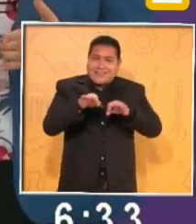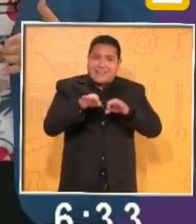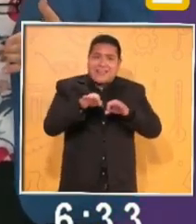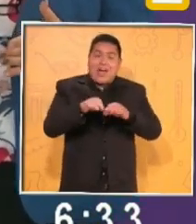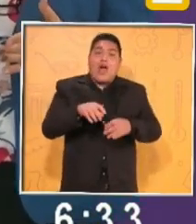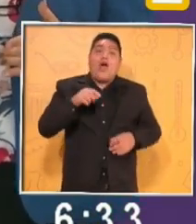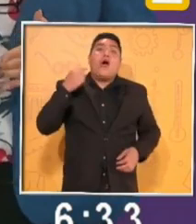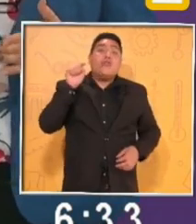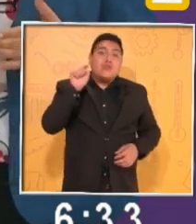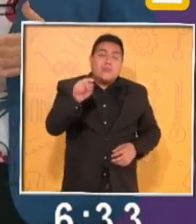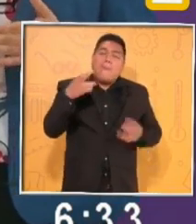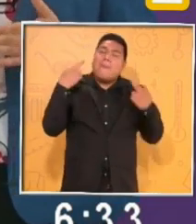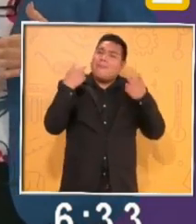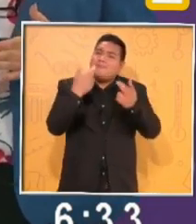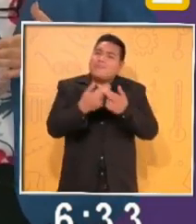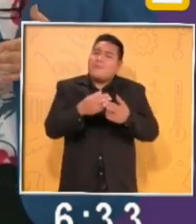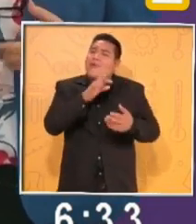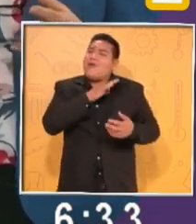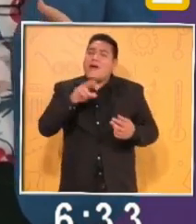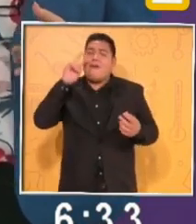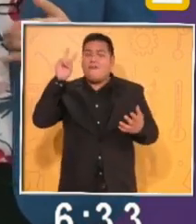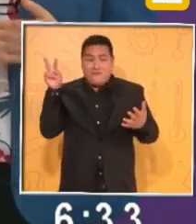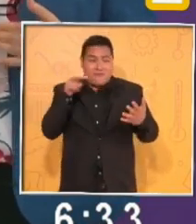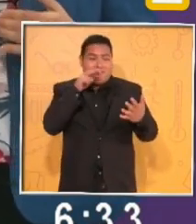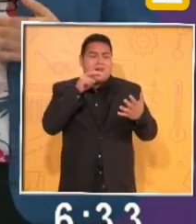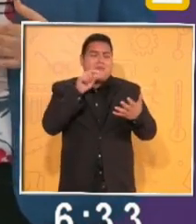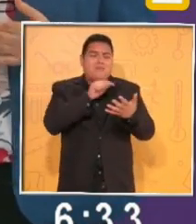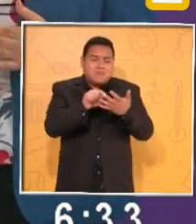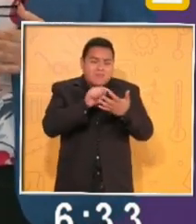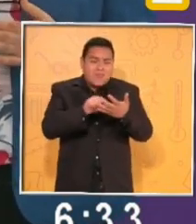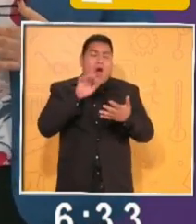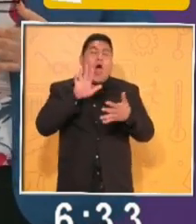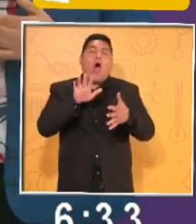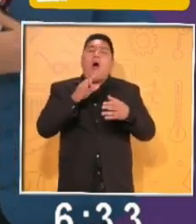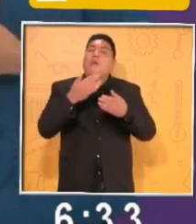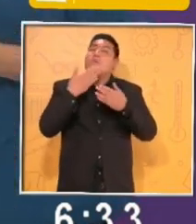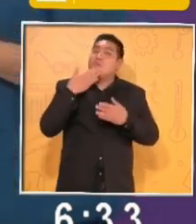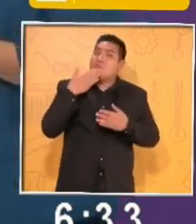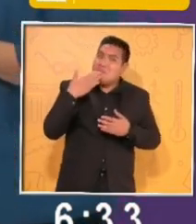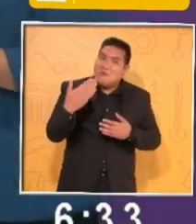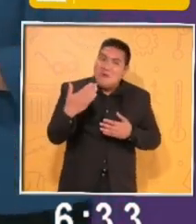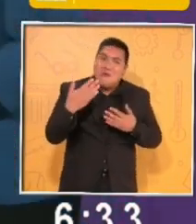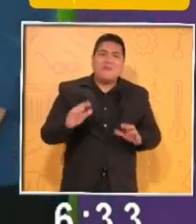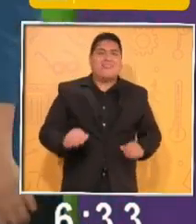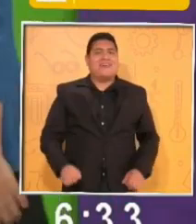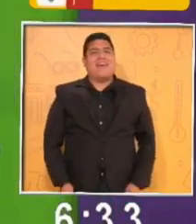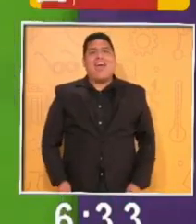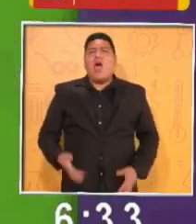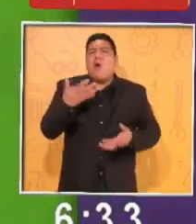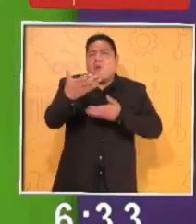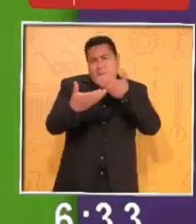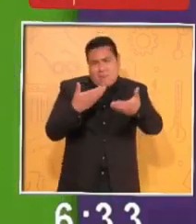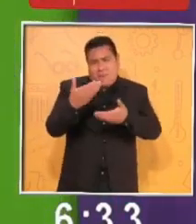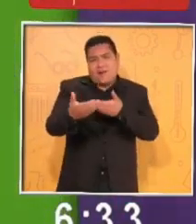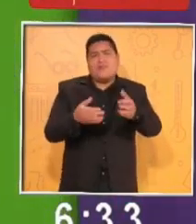maestro la verá por ahí y se dará cuenta de todo lo que has avanzado en este periodo.